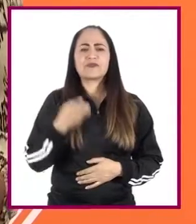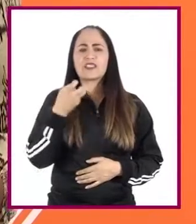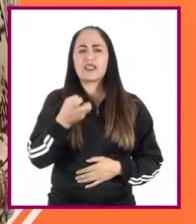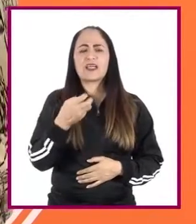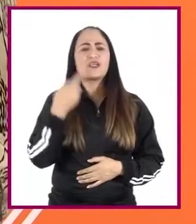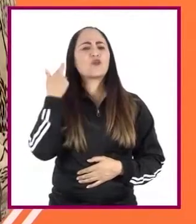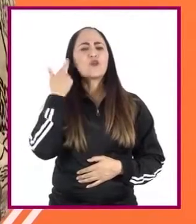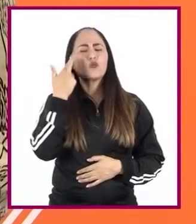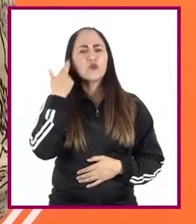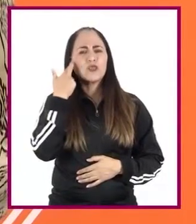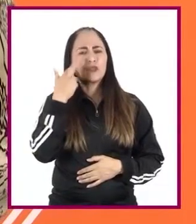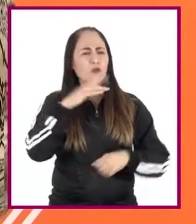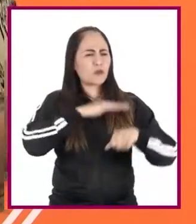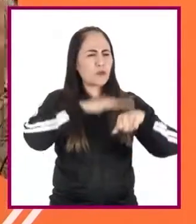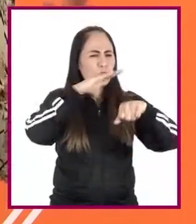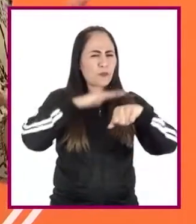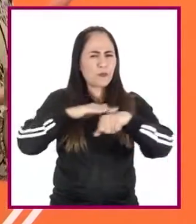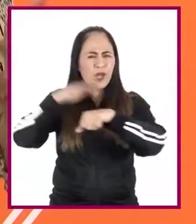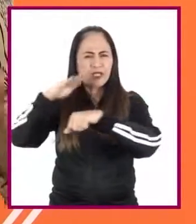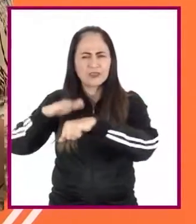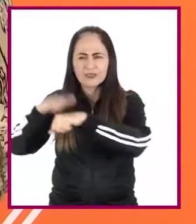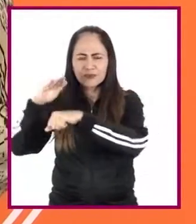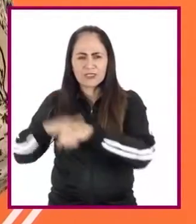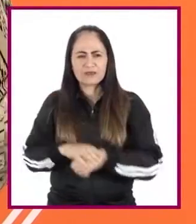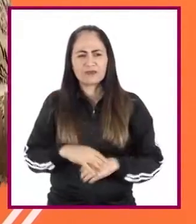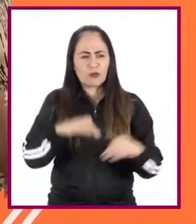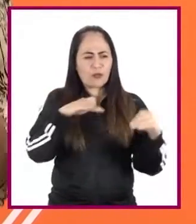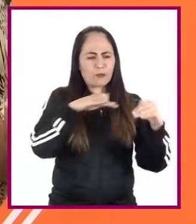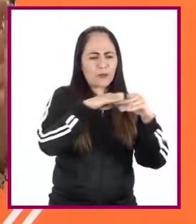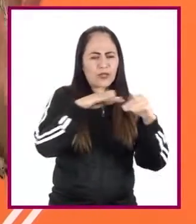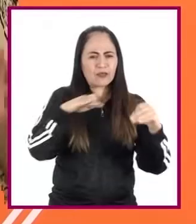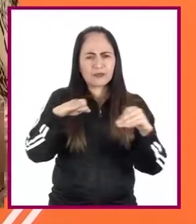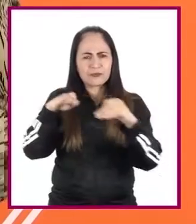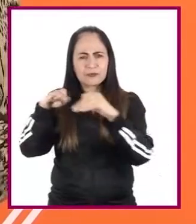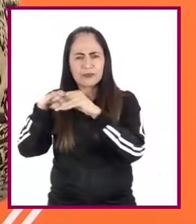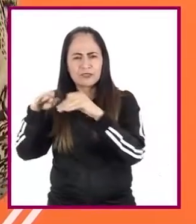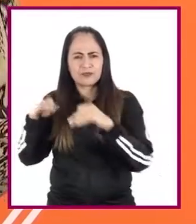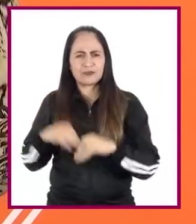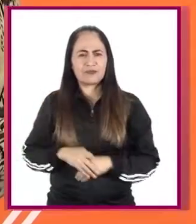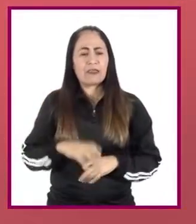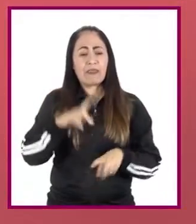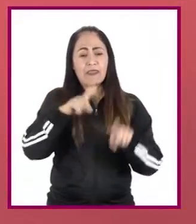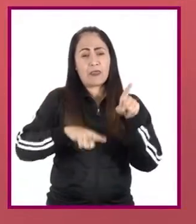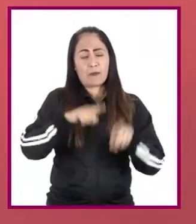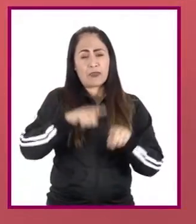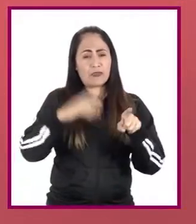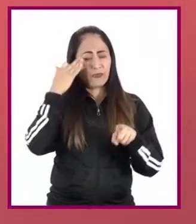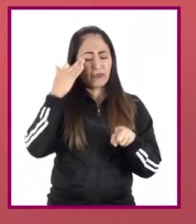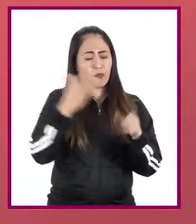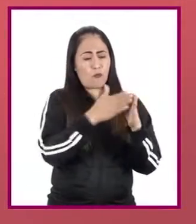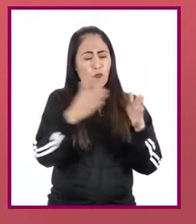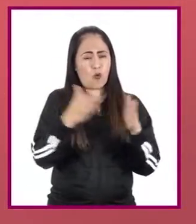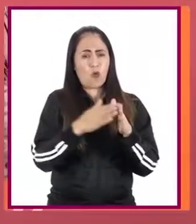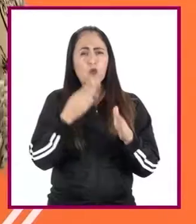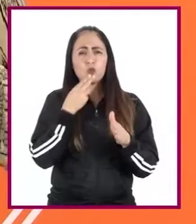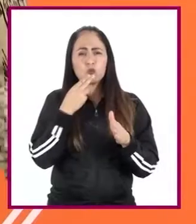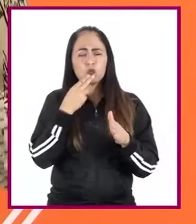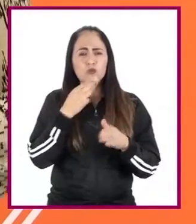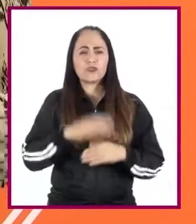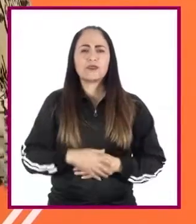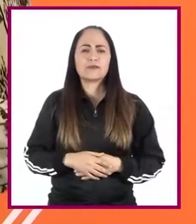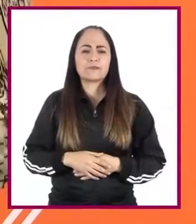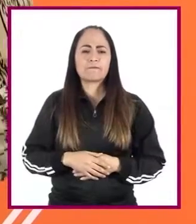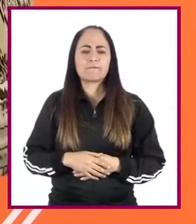y serán parcialmente constantes, es decir, dependerán del momento en el que se usarán. Este tipo de sonidos es